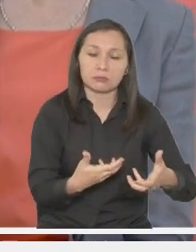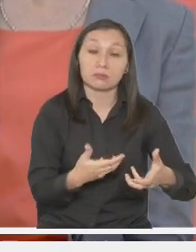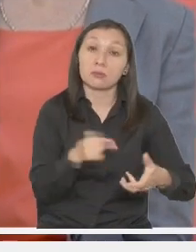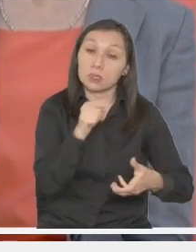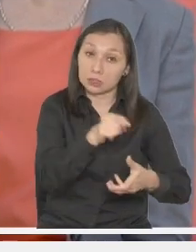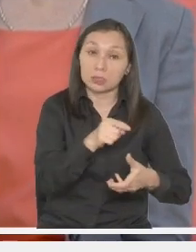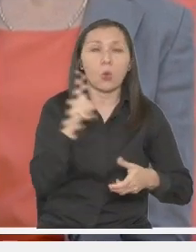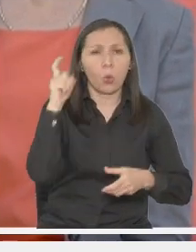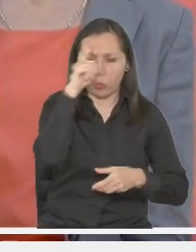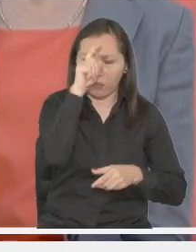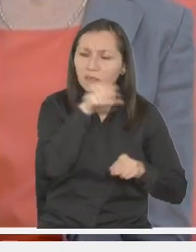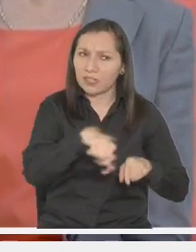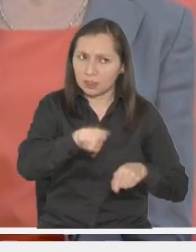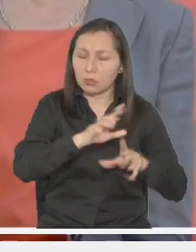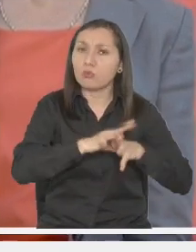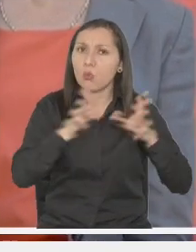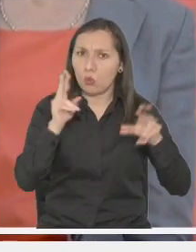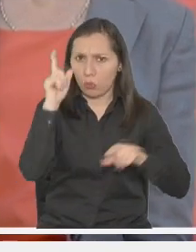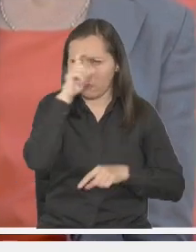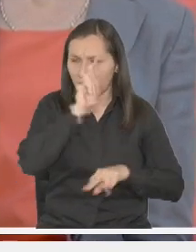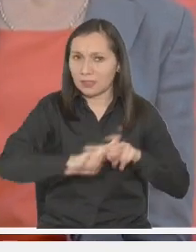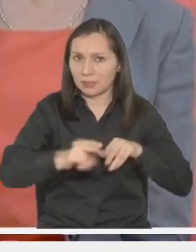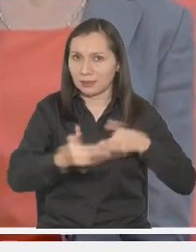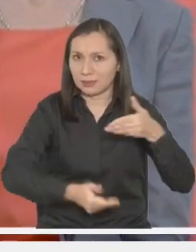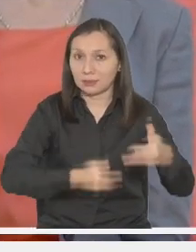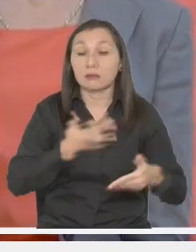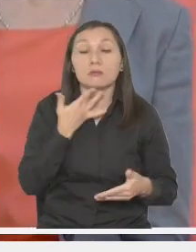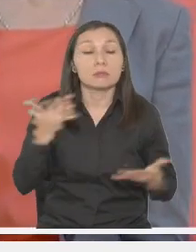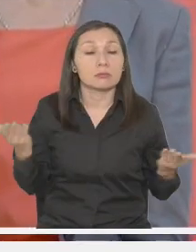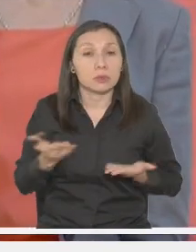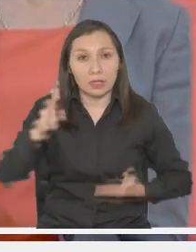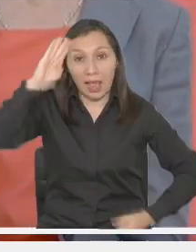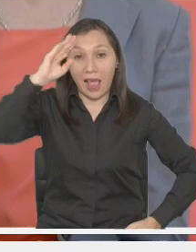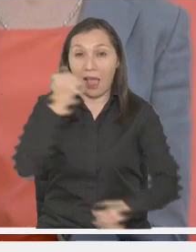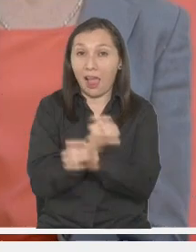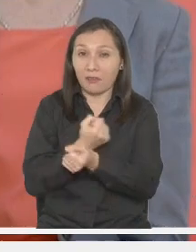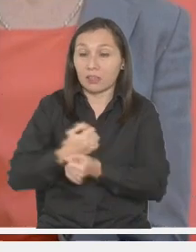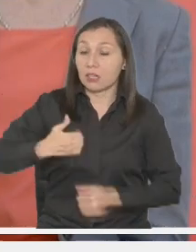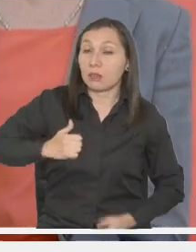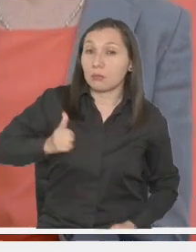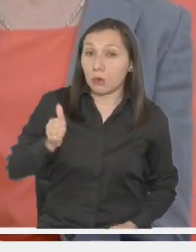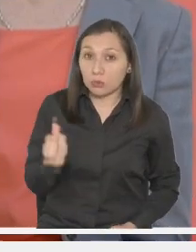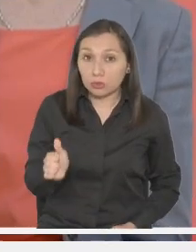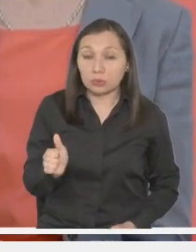la van a tener muy difícil. Porque Carabineros y las policías